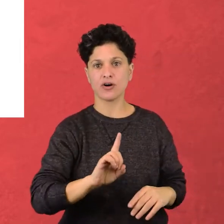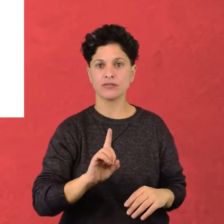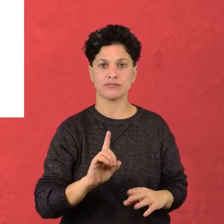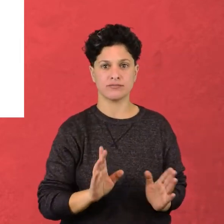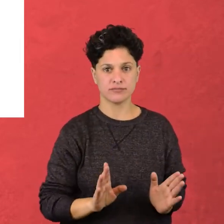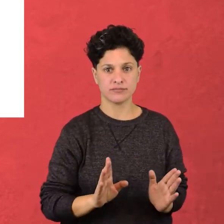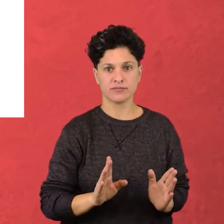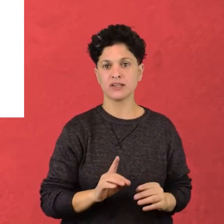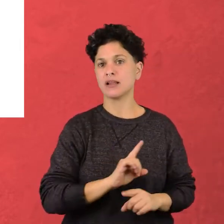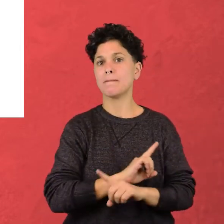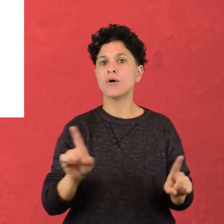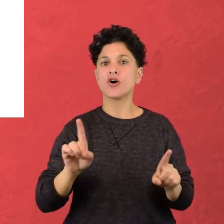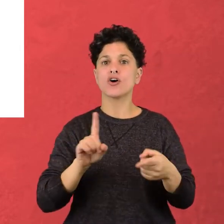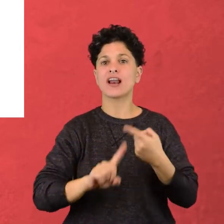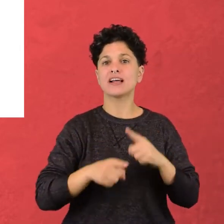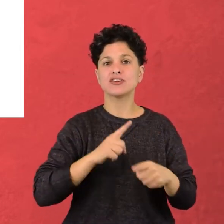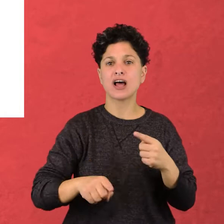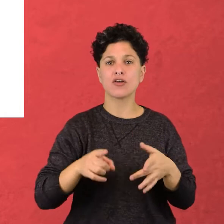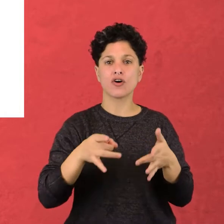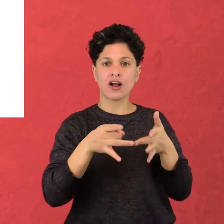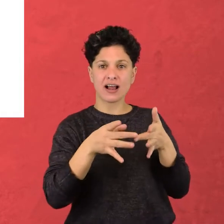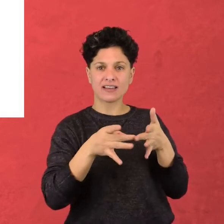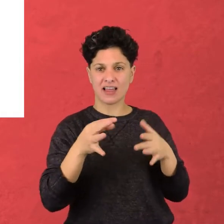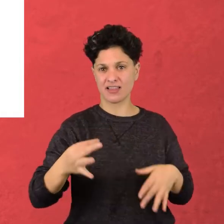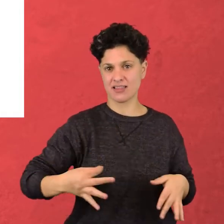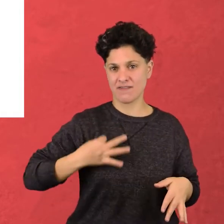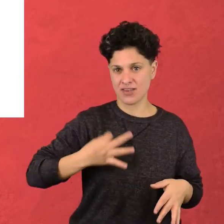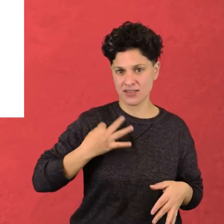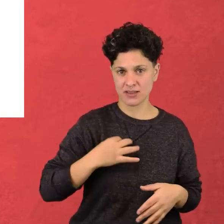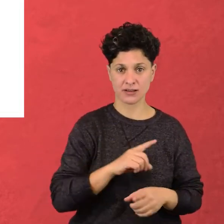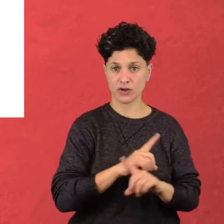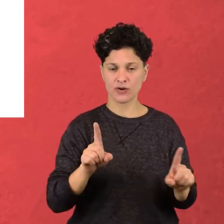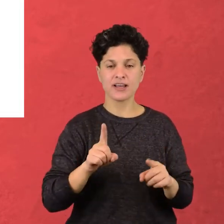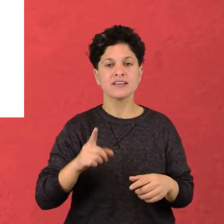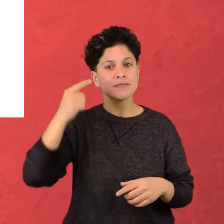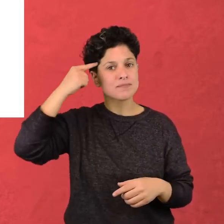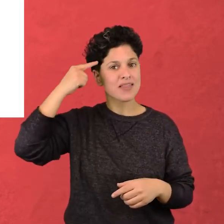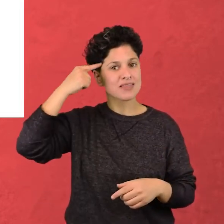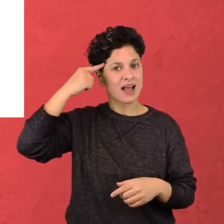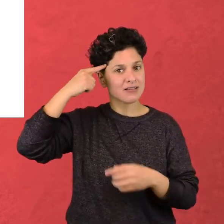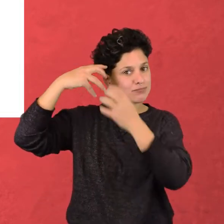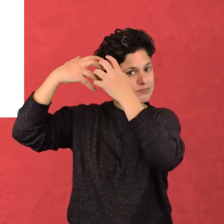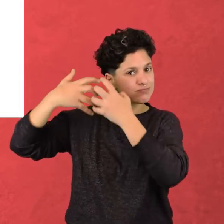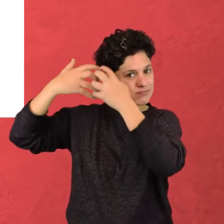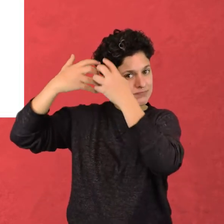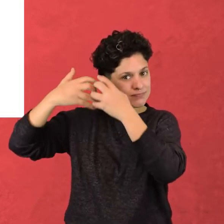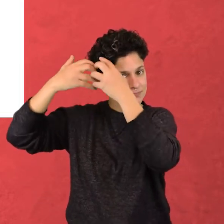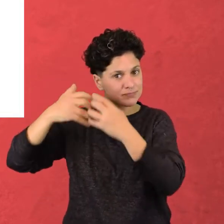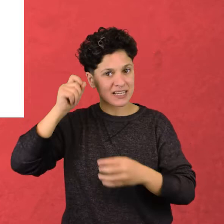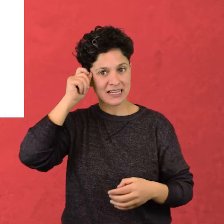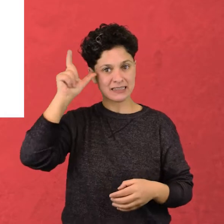adquirir determinadas cosas o con tener un determinado nivel de vida, sino con una actitud